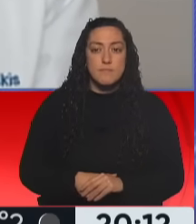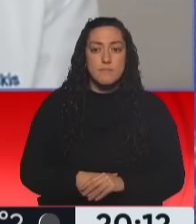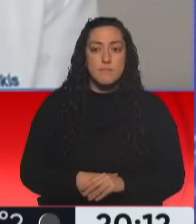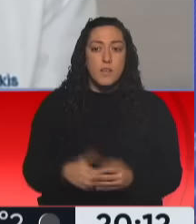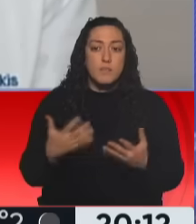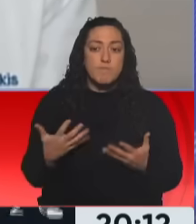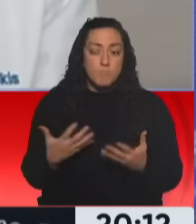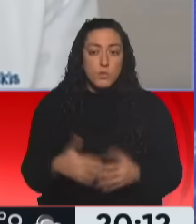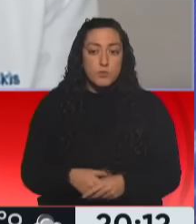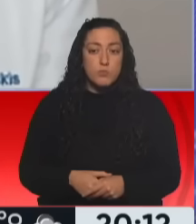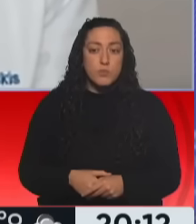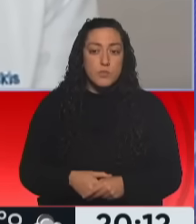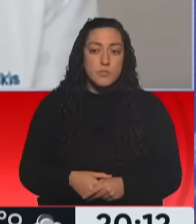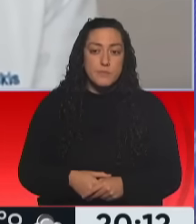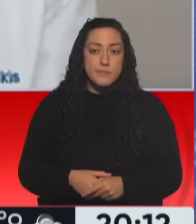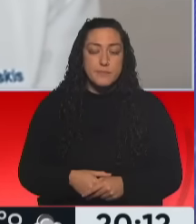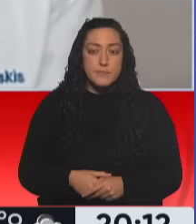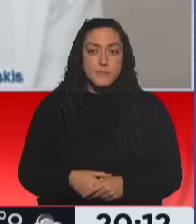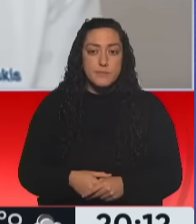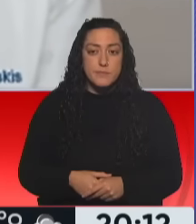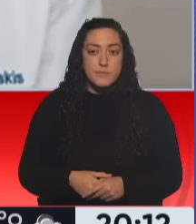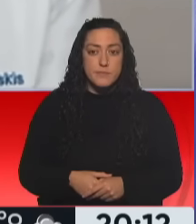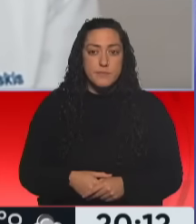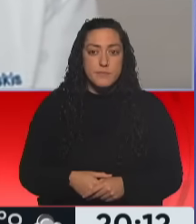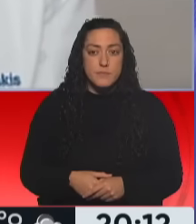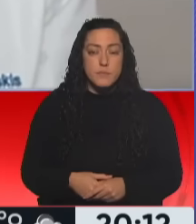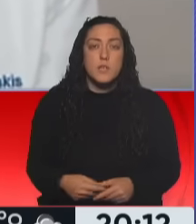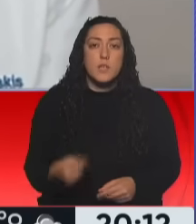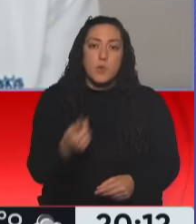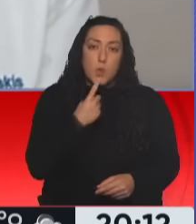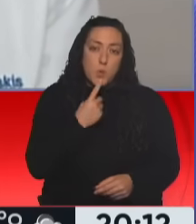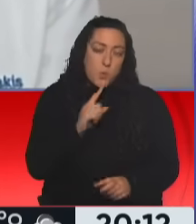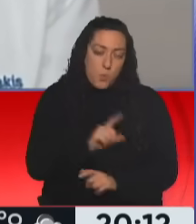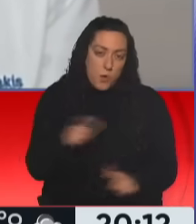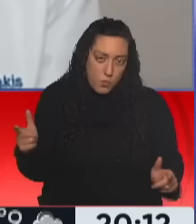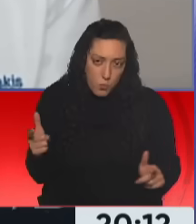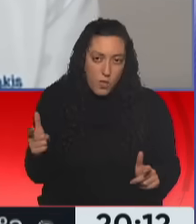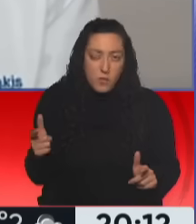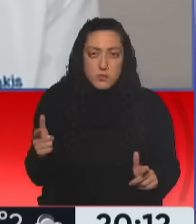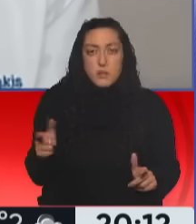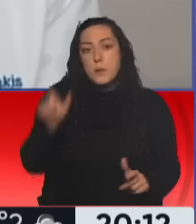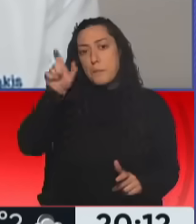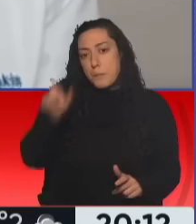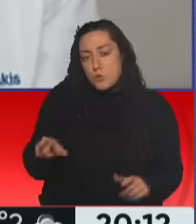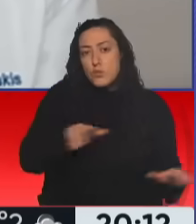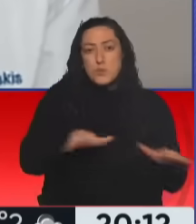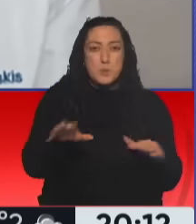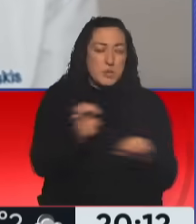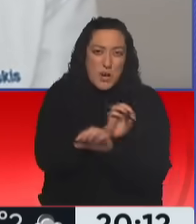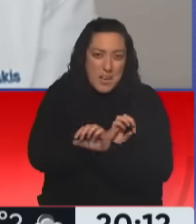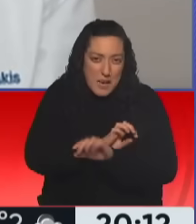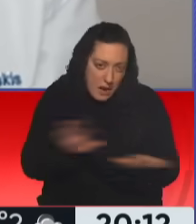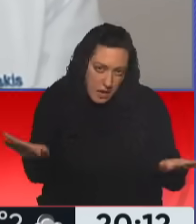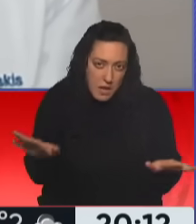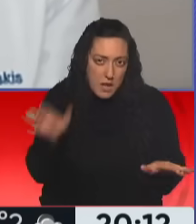datos. supuesto, a ver, Pablo, sin duda un paciente con el estado crítico en que se